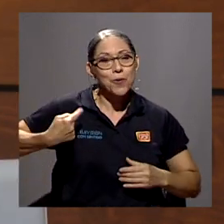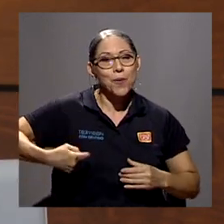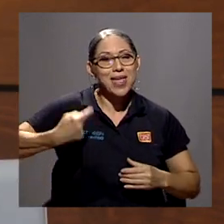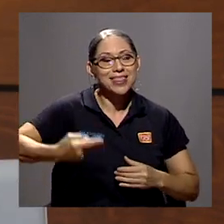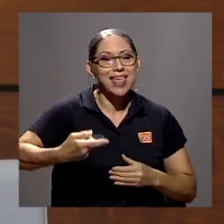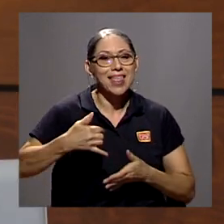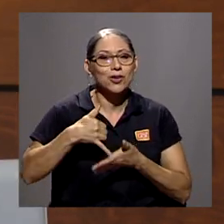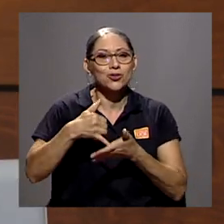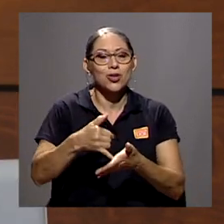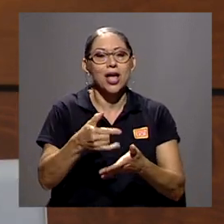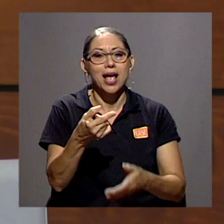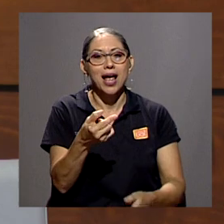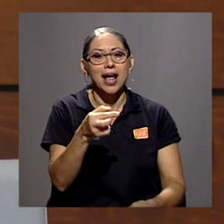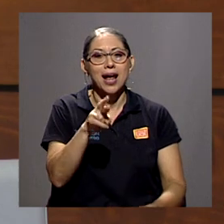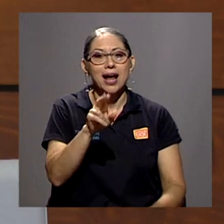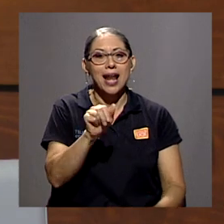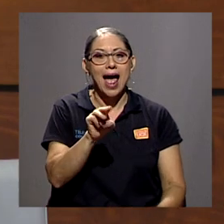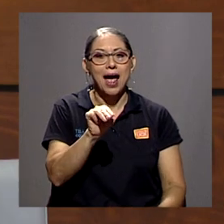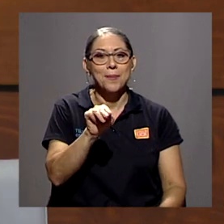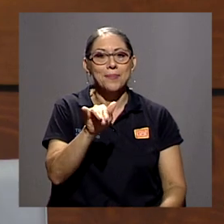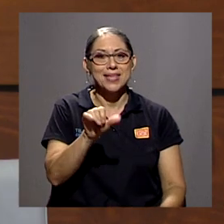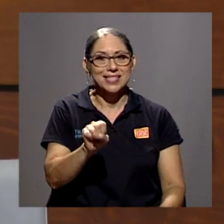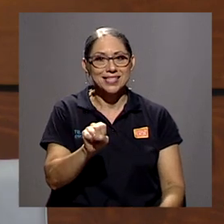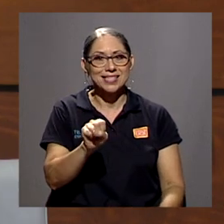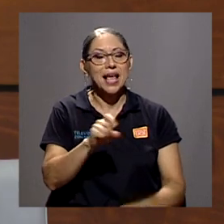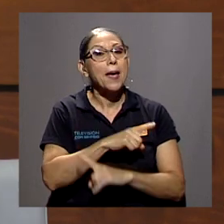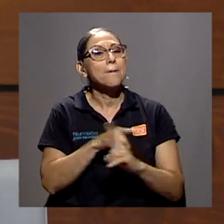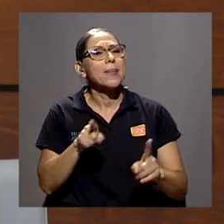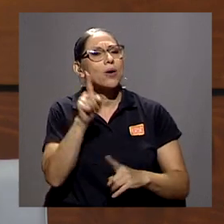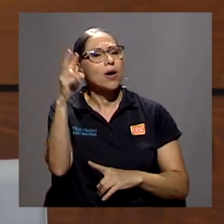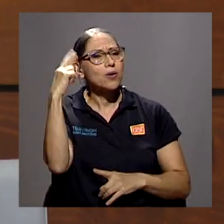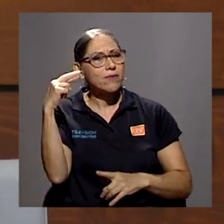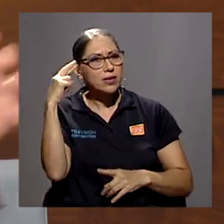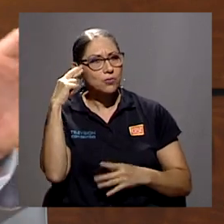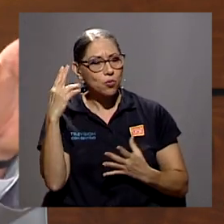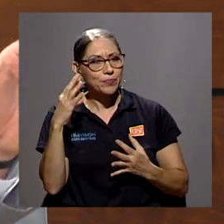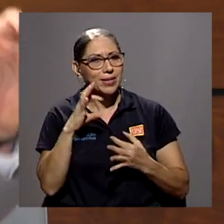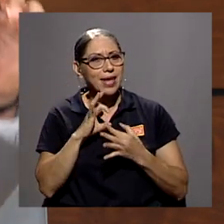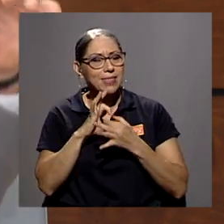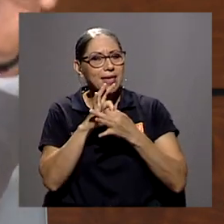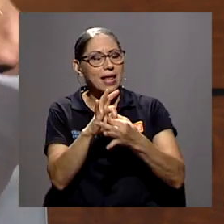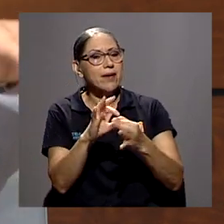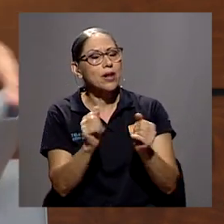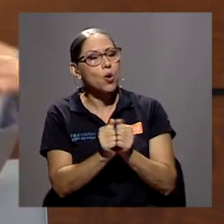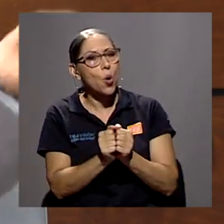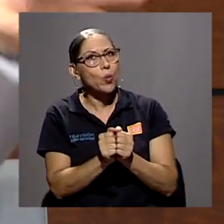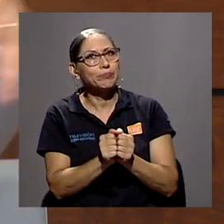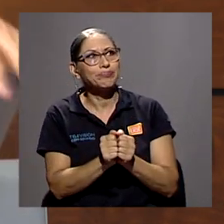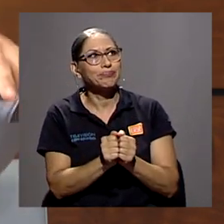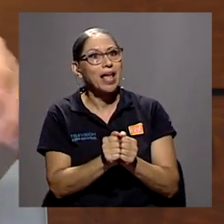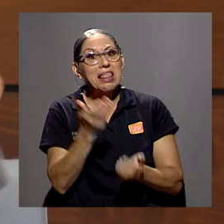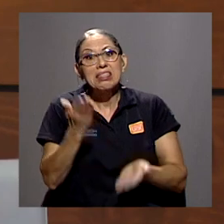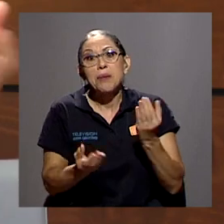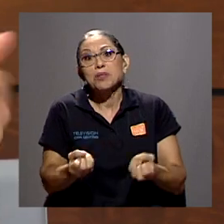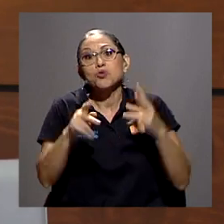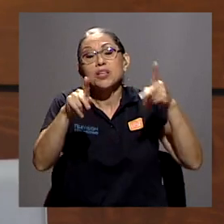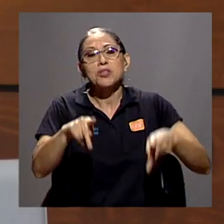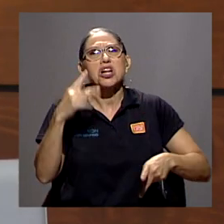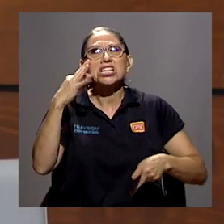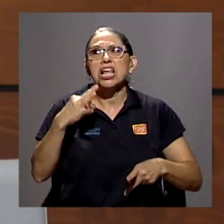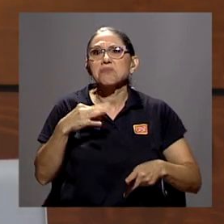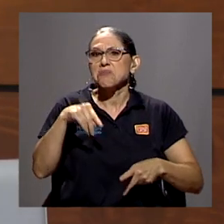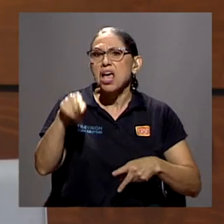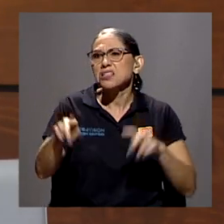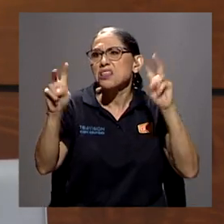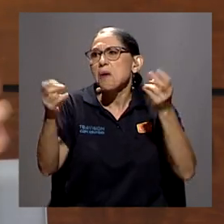donde hay una de las razones que creo que tienen que ver con qué hoy muchos pueden creer que estamos hablando de este tema y que ha